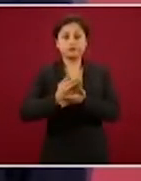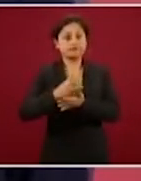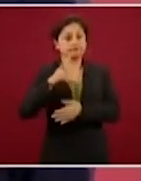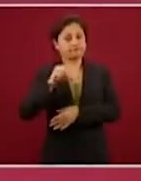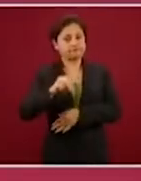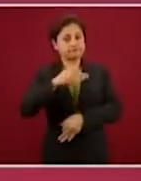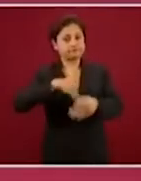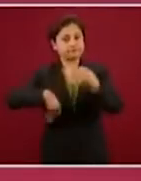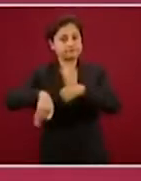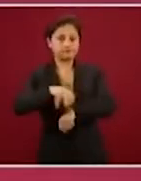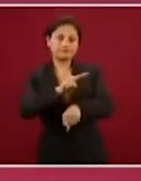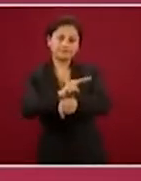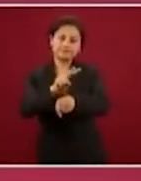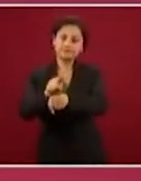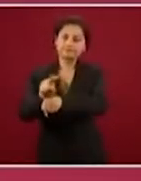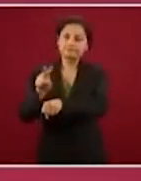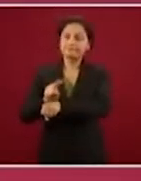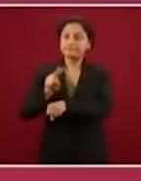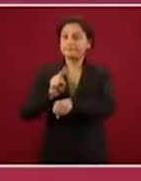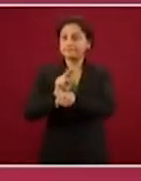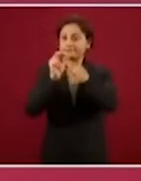O sea, todos vamos a cuidar.